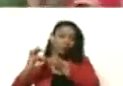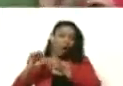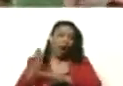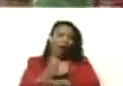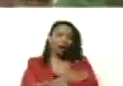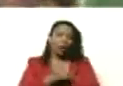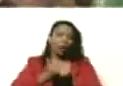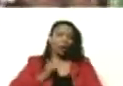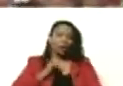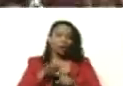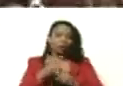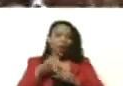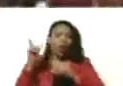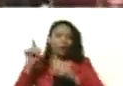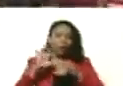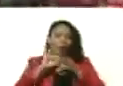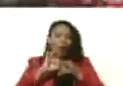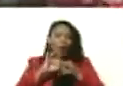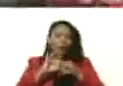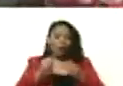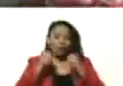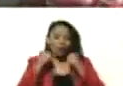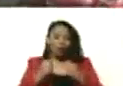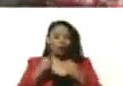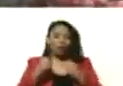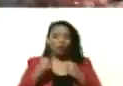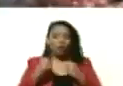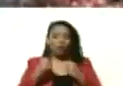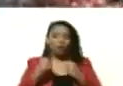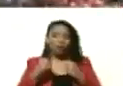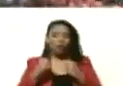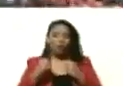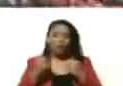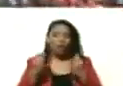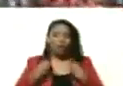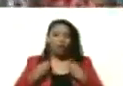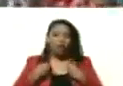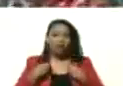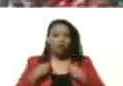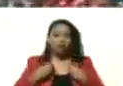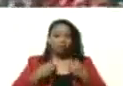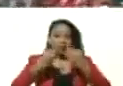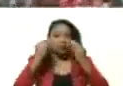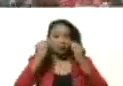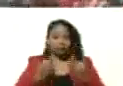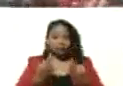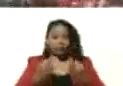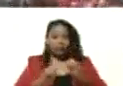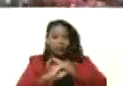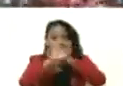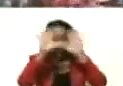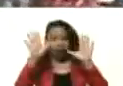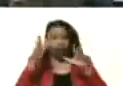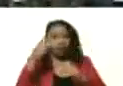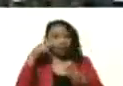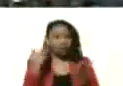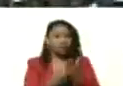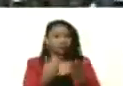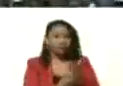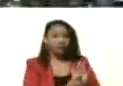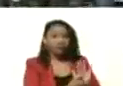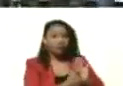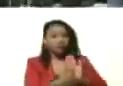cualquier circunstancia. Esa unidad orgánica, viva, efectiva, tangible,